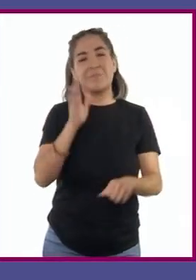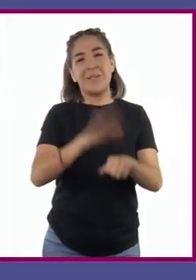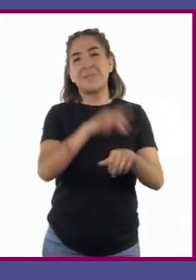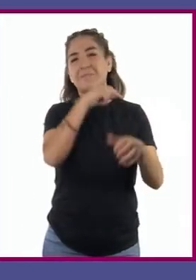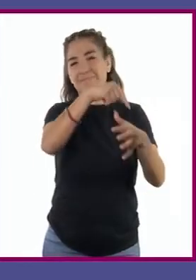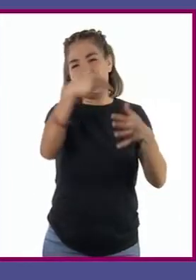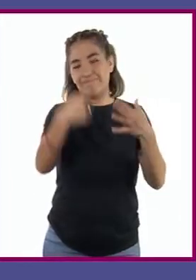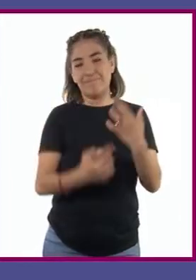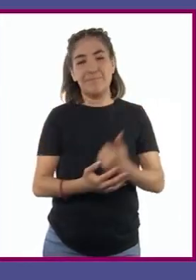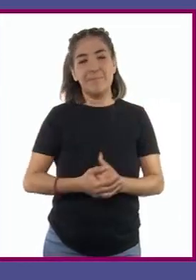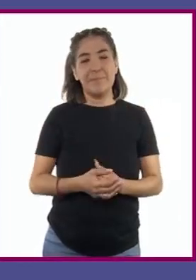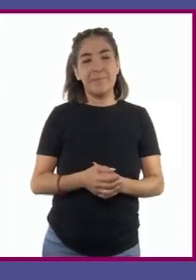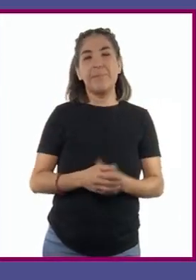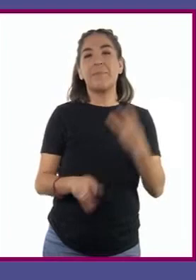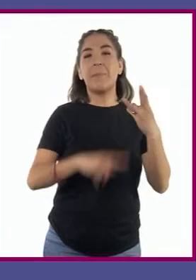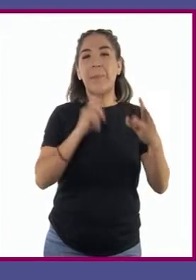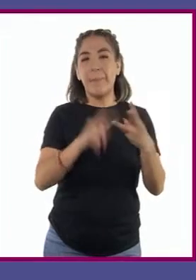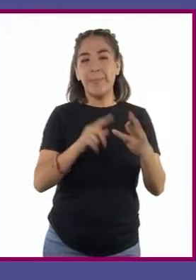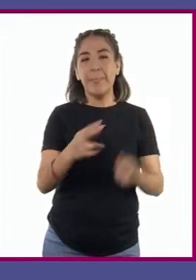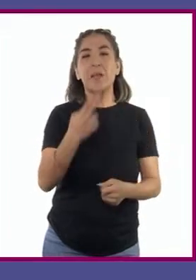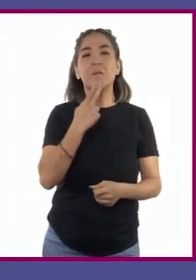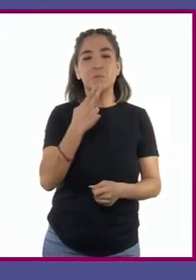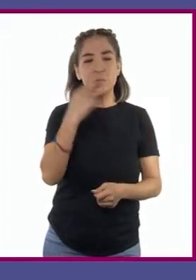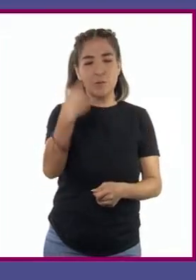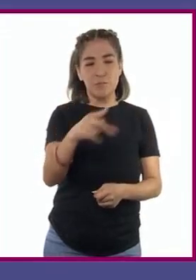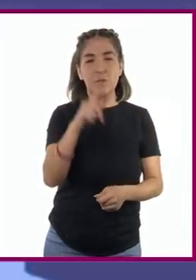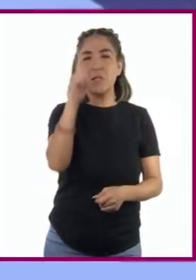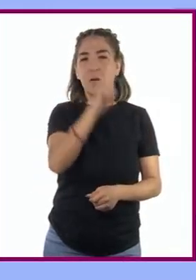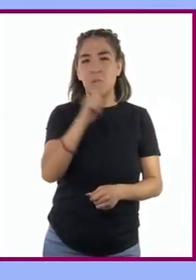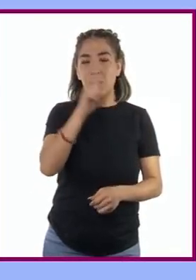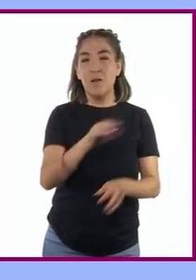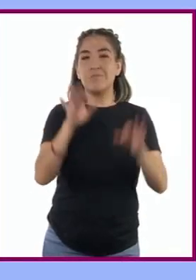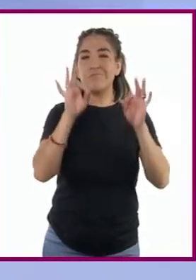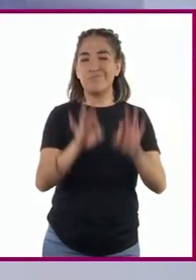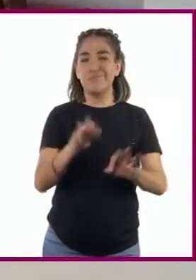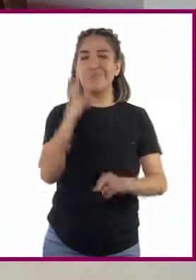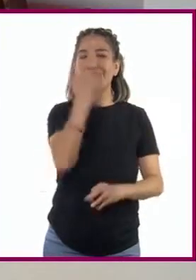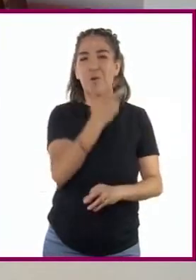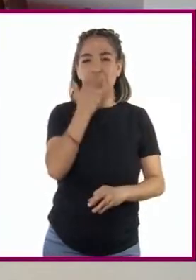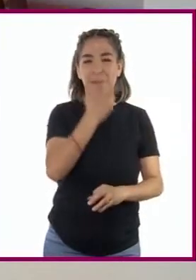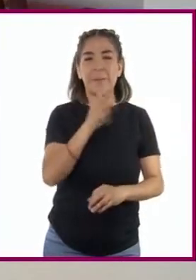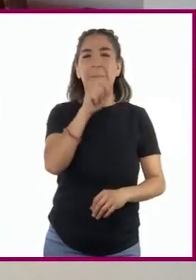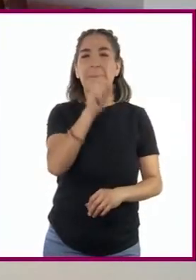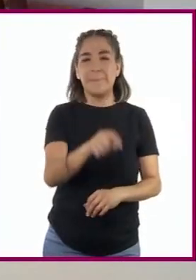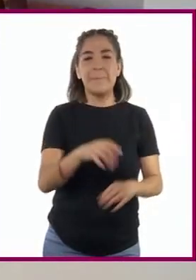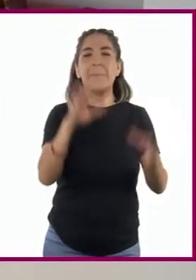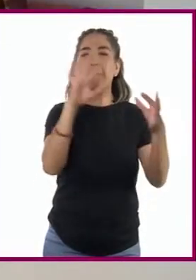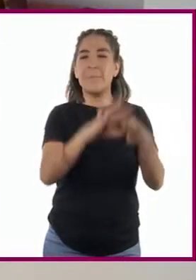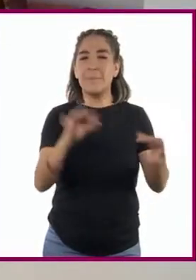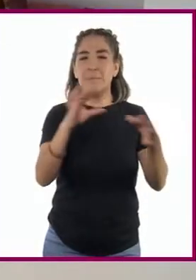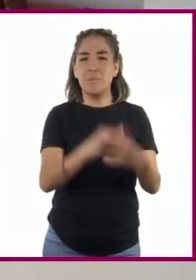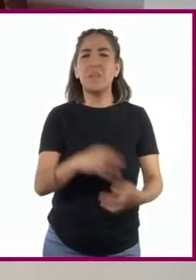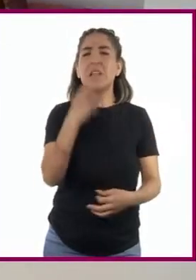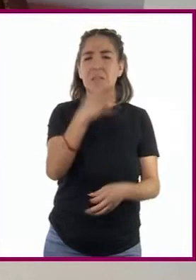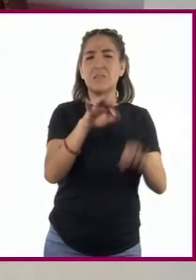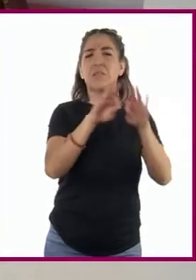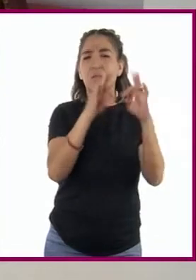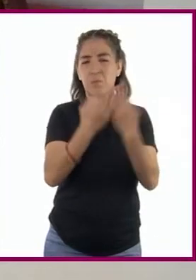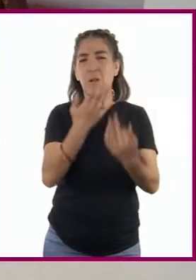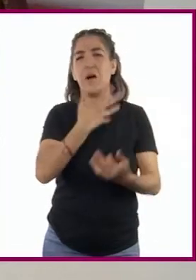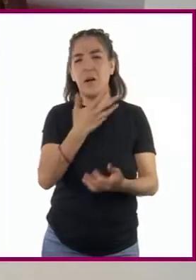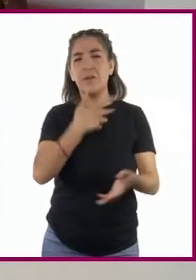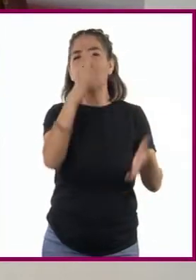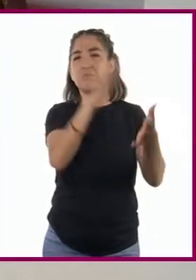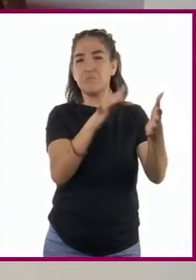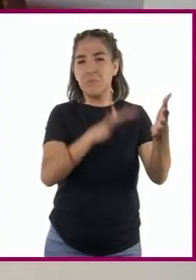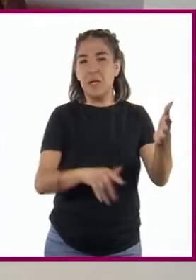3. Utilizar el lenguaje y el vocabulario preciso. De esta manera, habrá textos que pueden